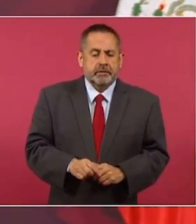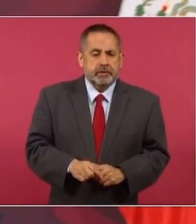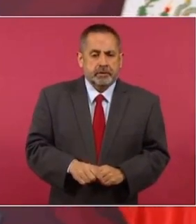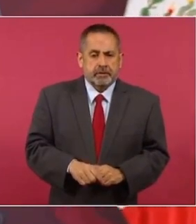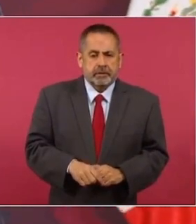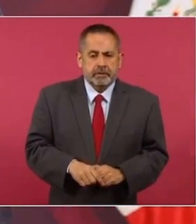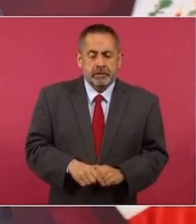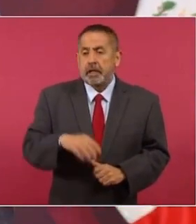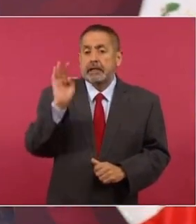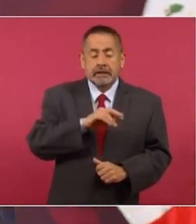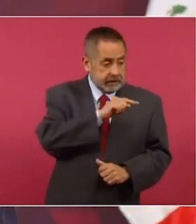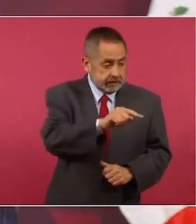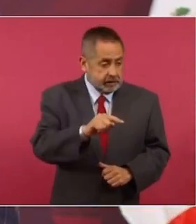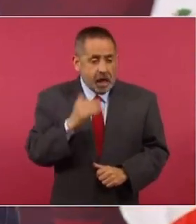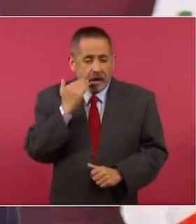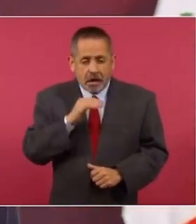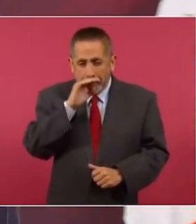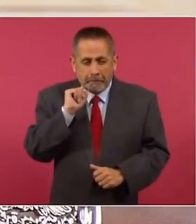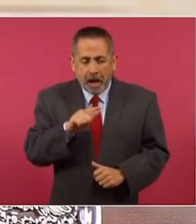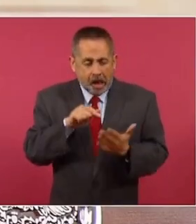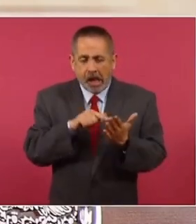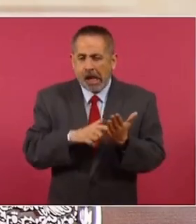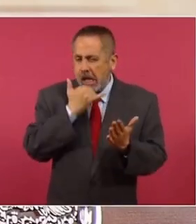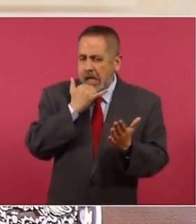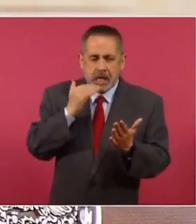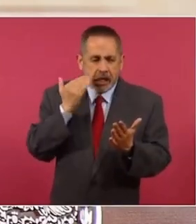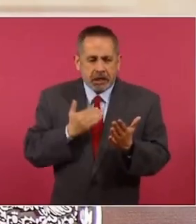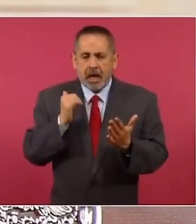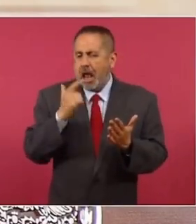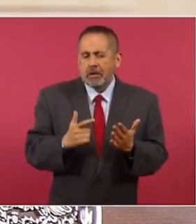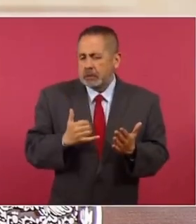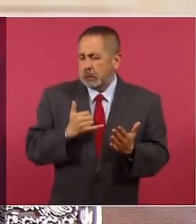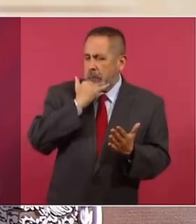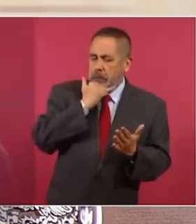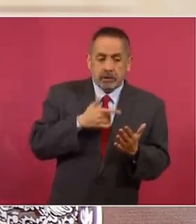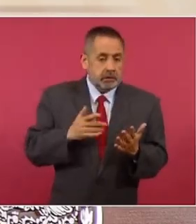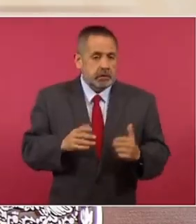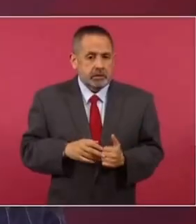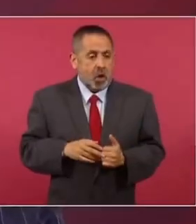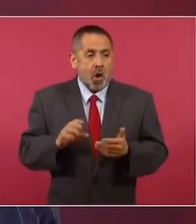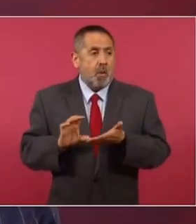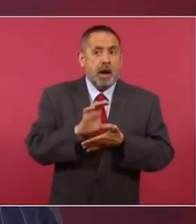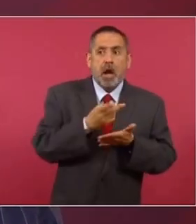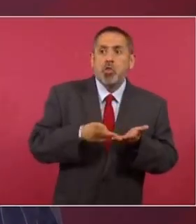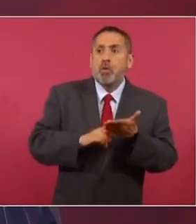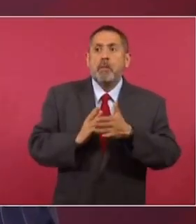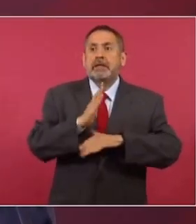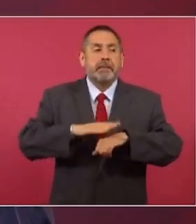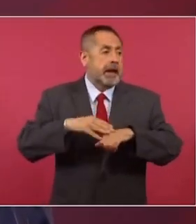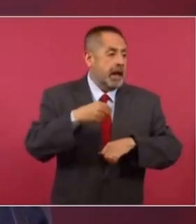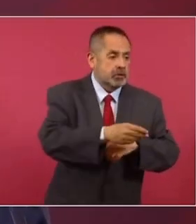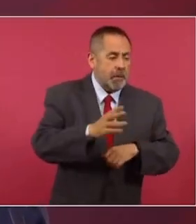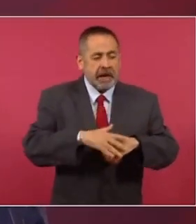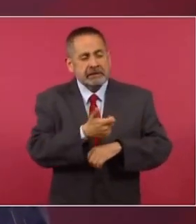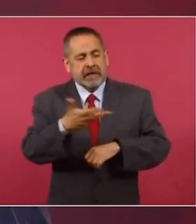hubiese alguna irregularidad, ¿sí?, un sobrepago, un